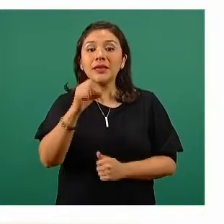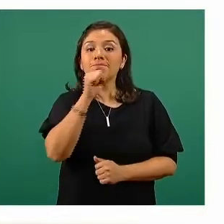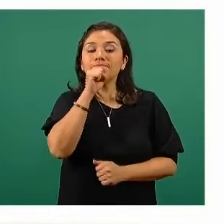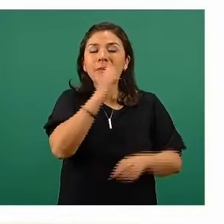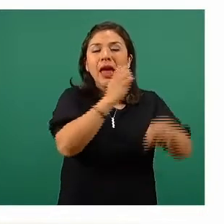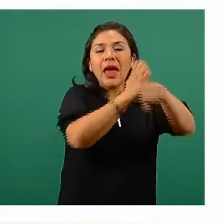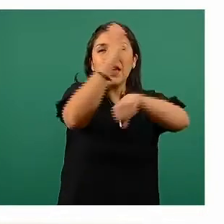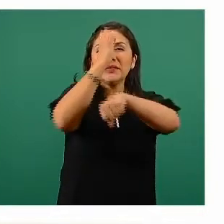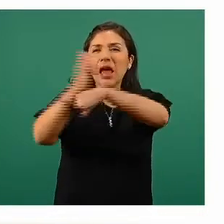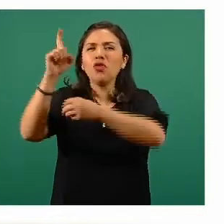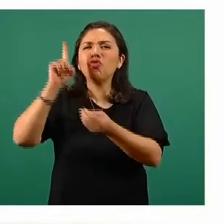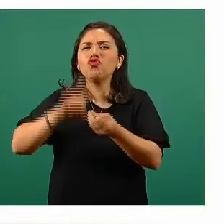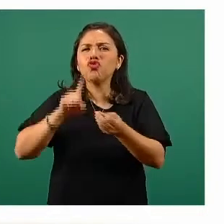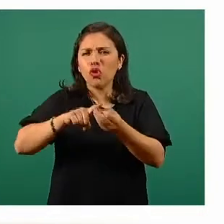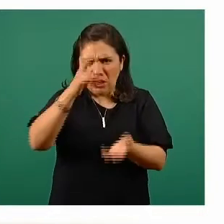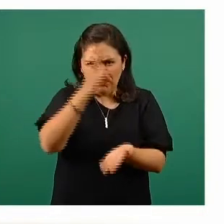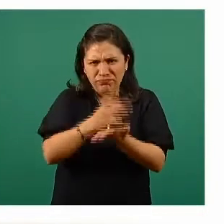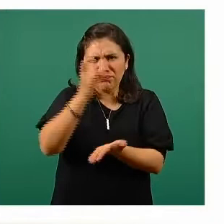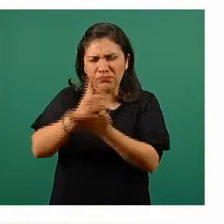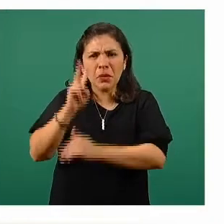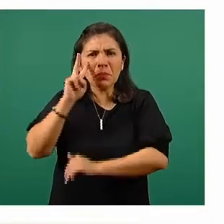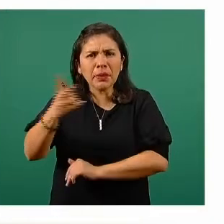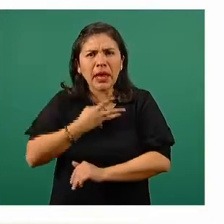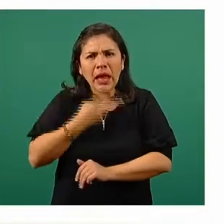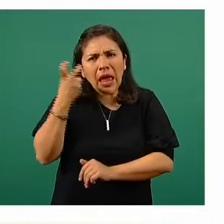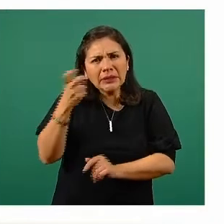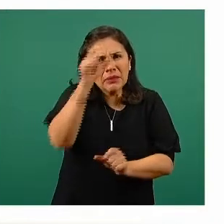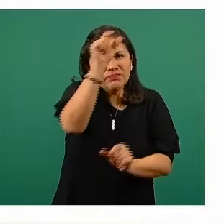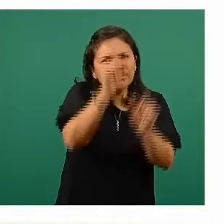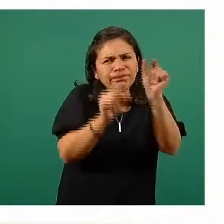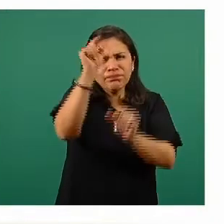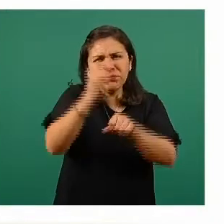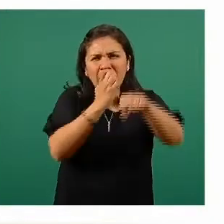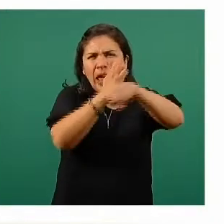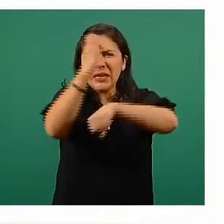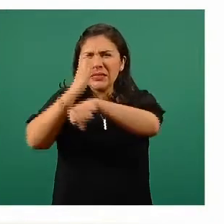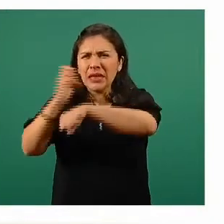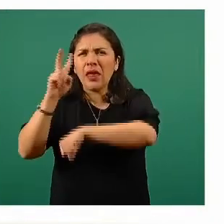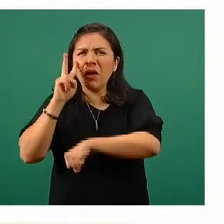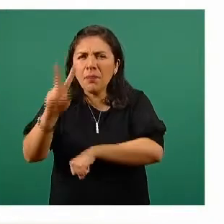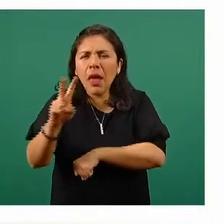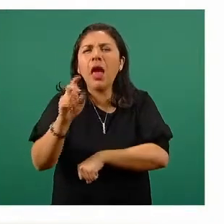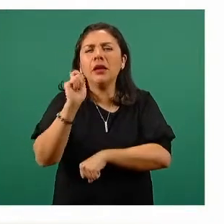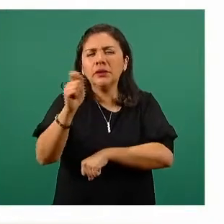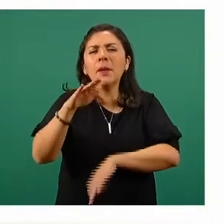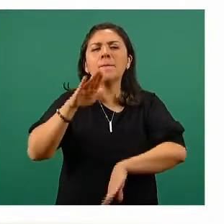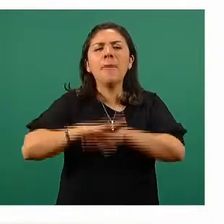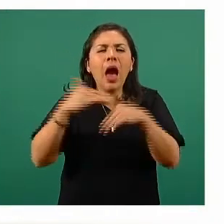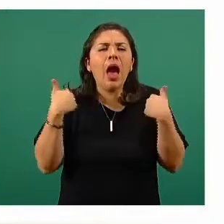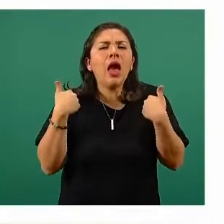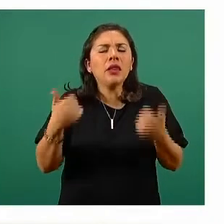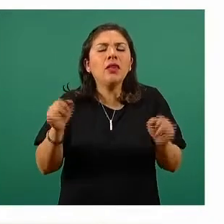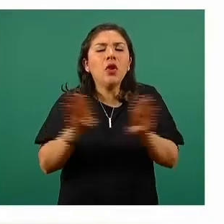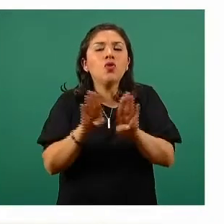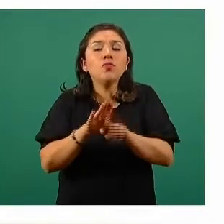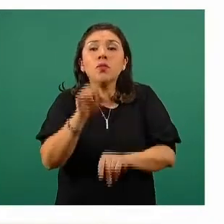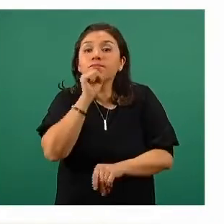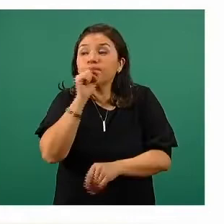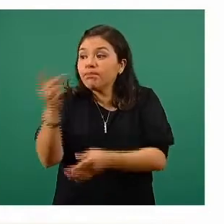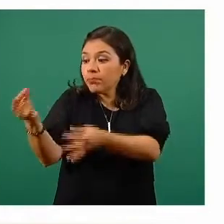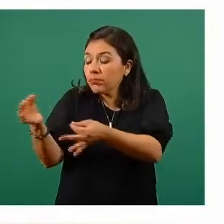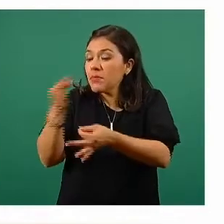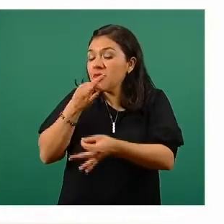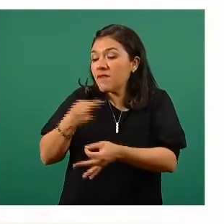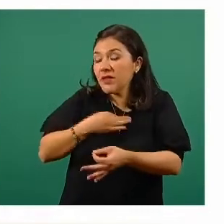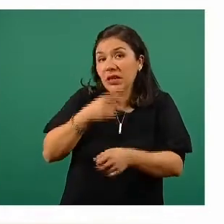entidad federativa la pueden identificar en este gráfico de barras, en donde es claramente evidente que con base al reporte que tenemos de las